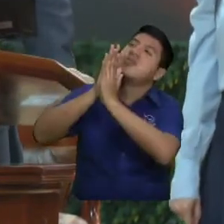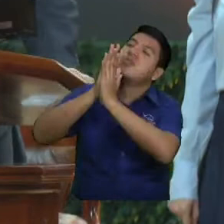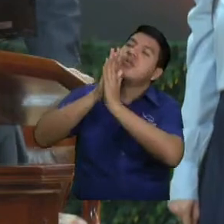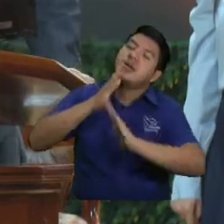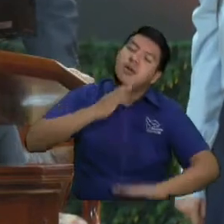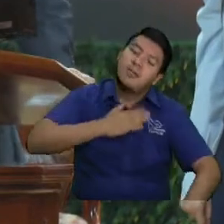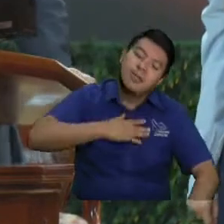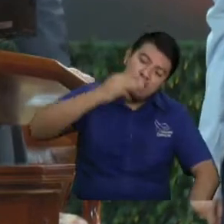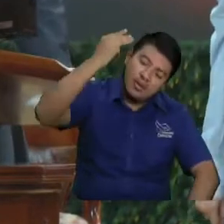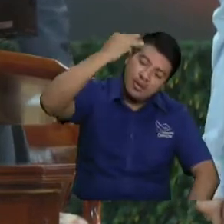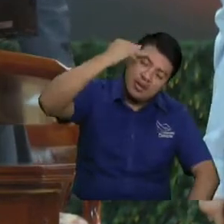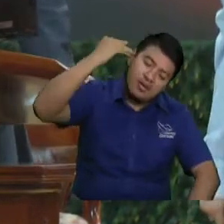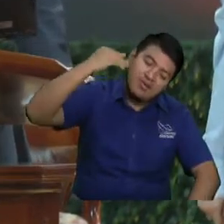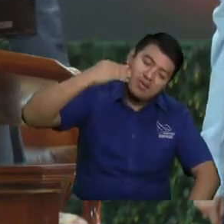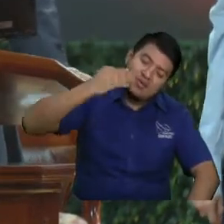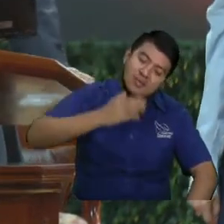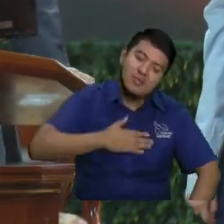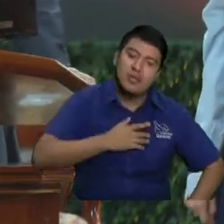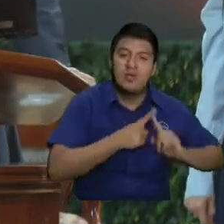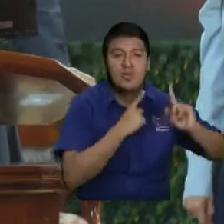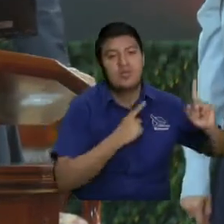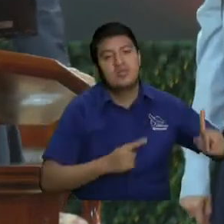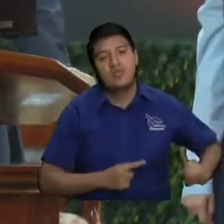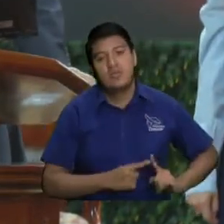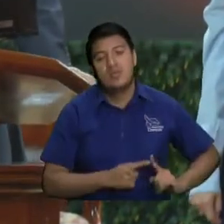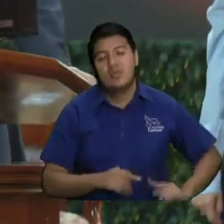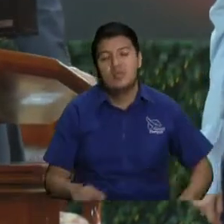nuestra cabeza, Señor, a nuestro corazón.